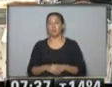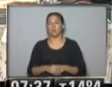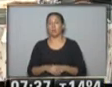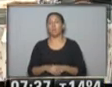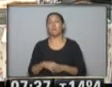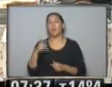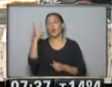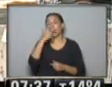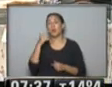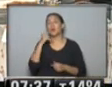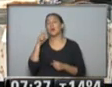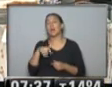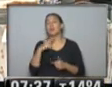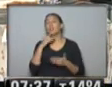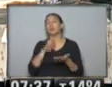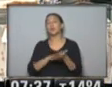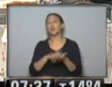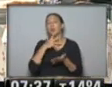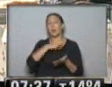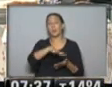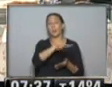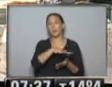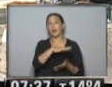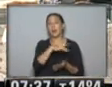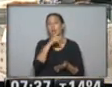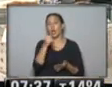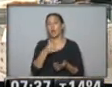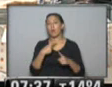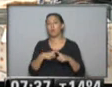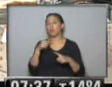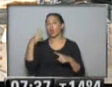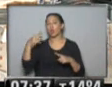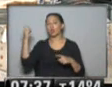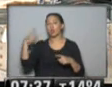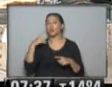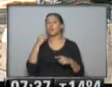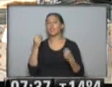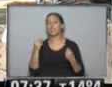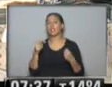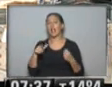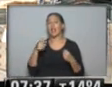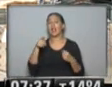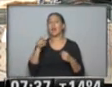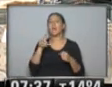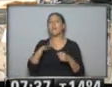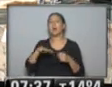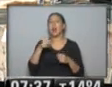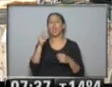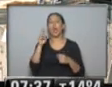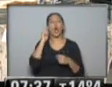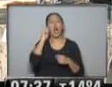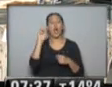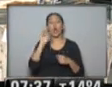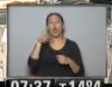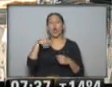Bueno, Hugo Palamara hacía un repaso de los barrios afectados todavía por los cortes de luz. Uno de ellos es Agronomía. Allí hubo protesta de vecinos.